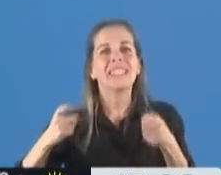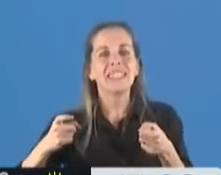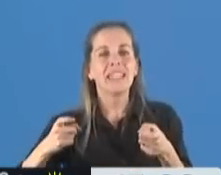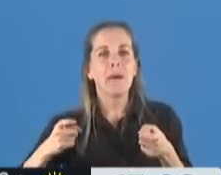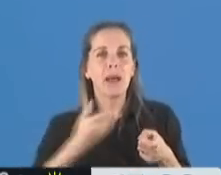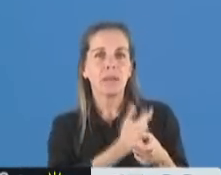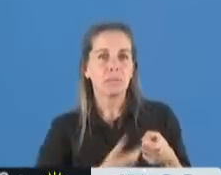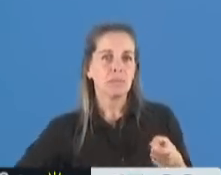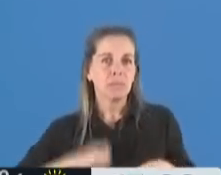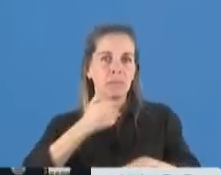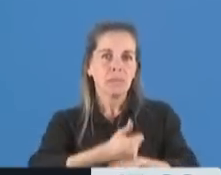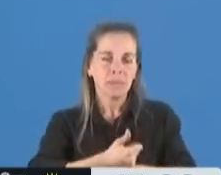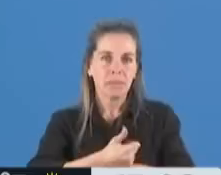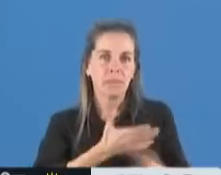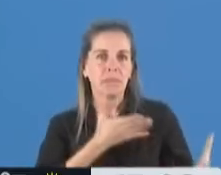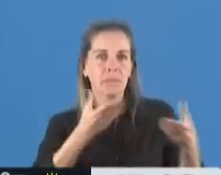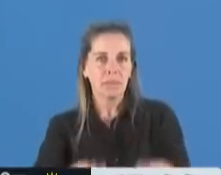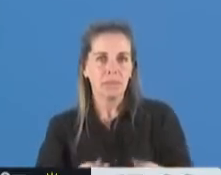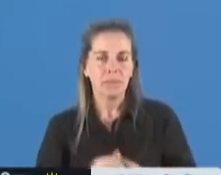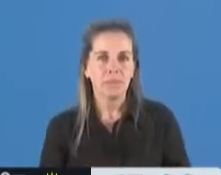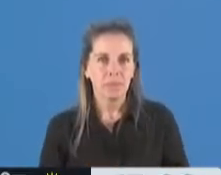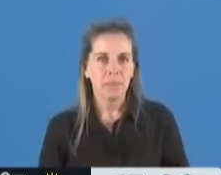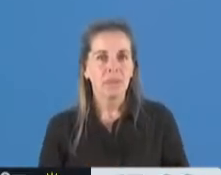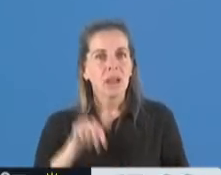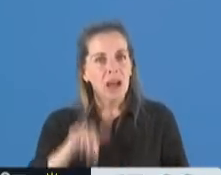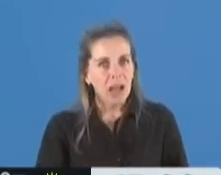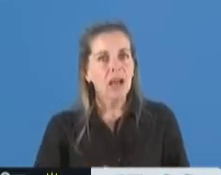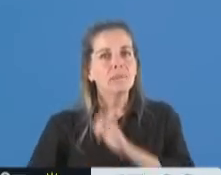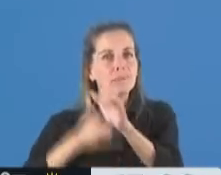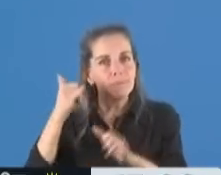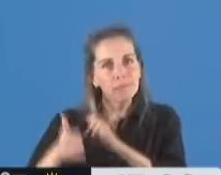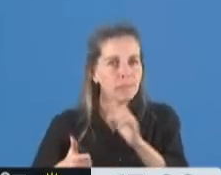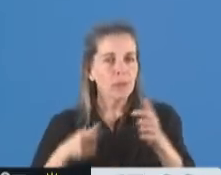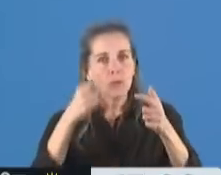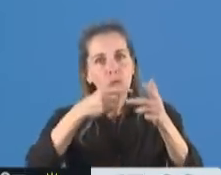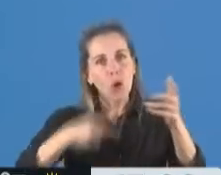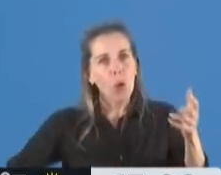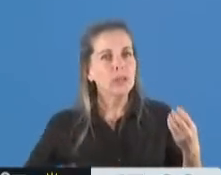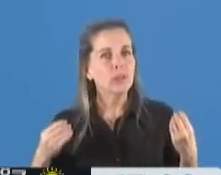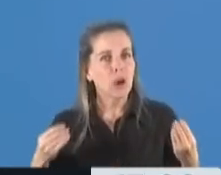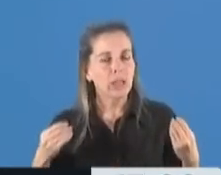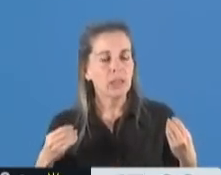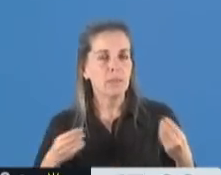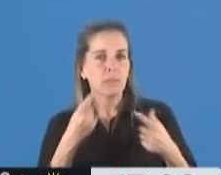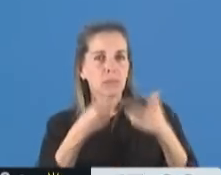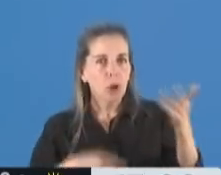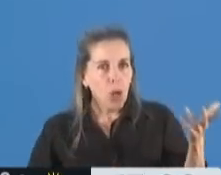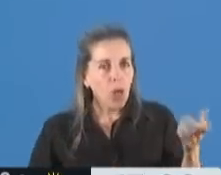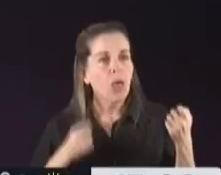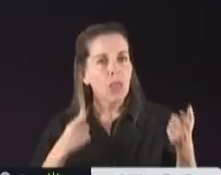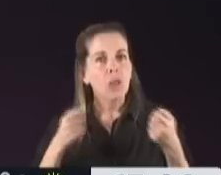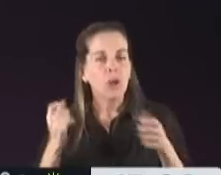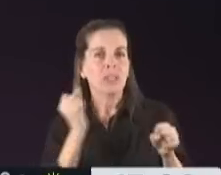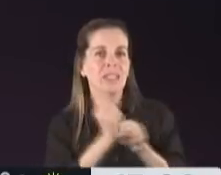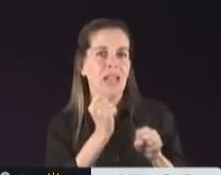presente. Y como bien se ha dicho acá, todo eso que hicimos fue generando trabajo.